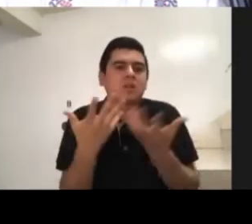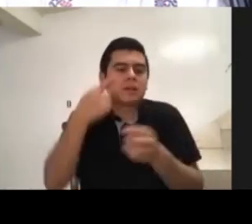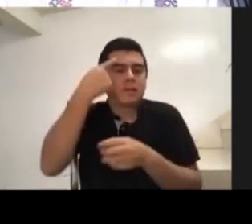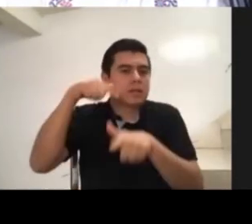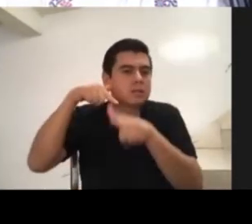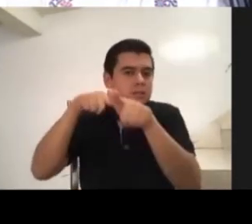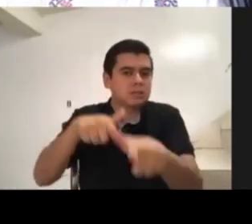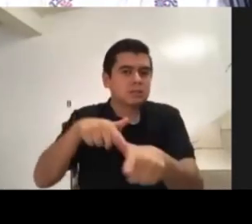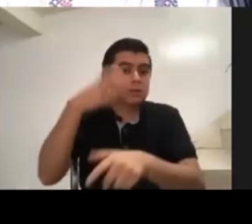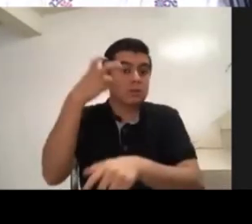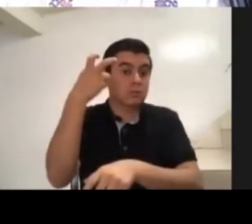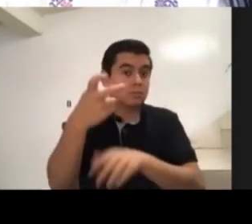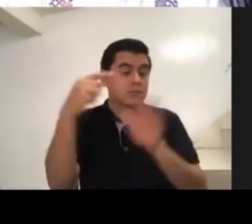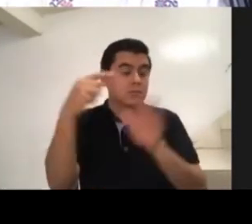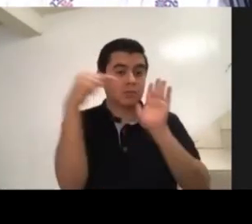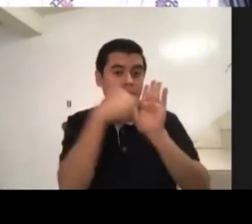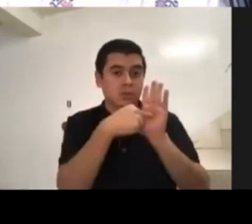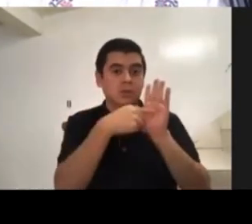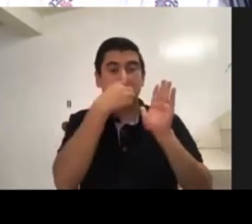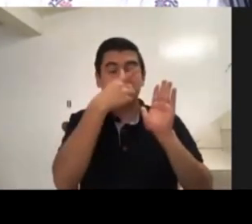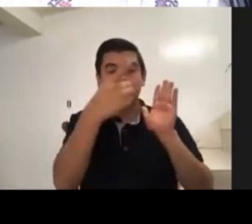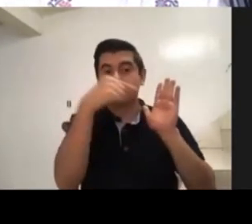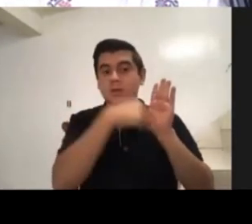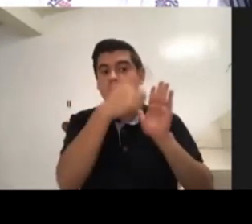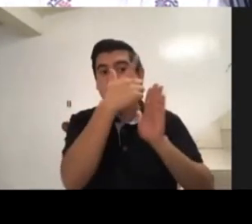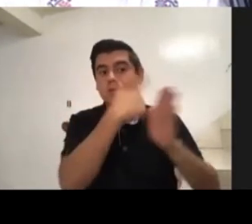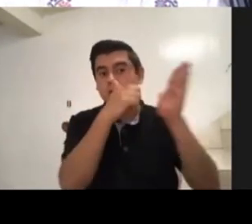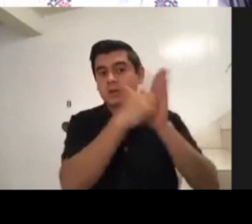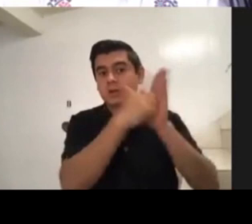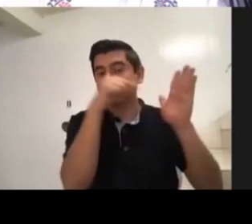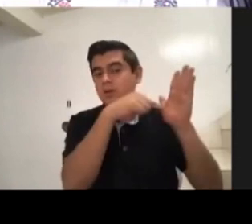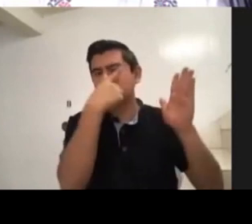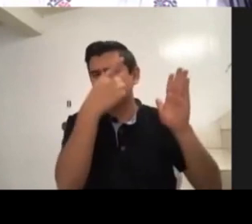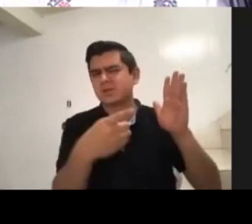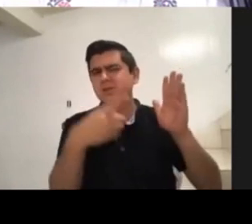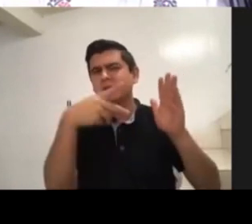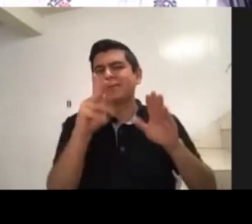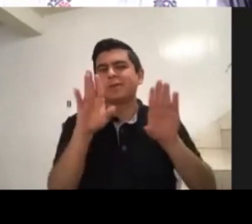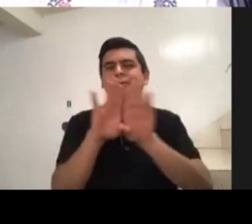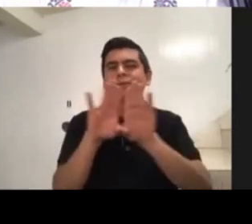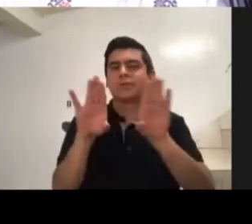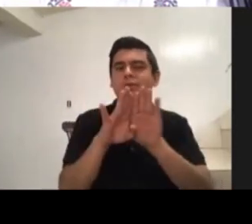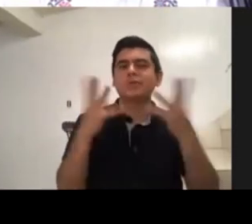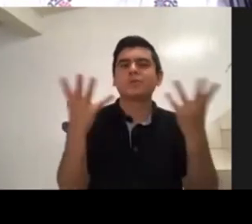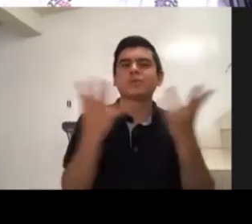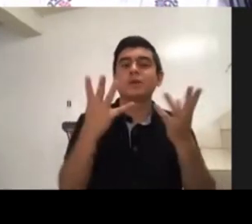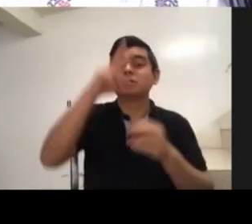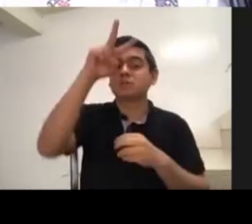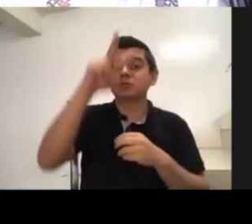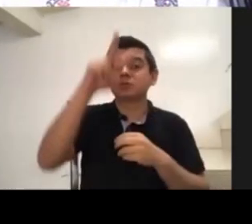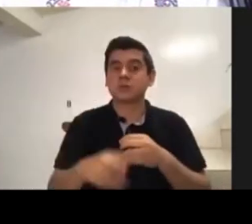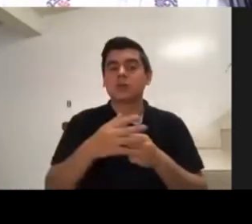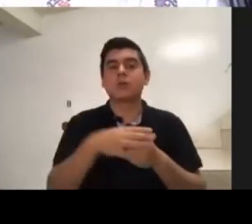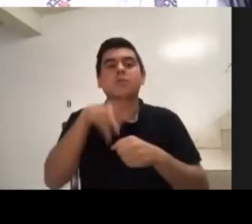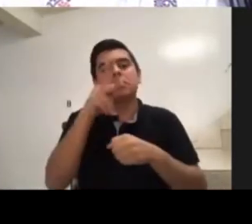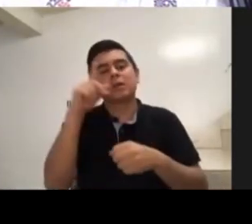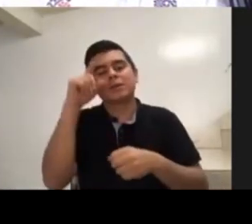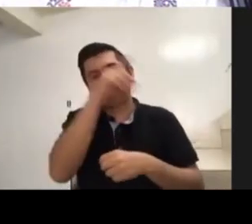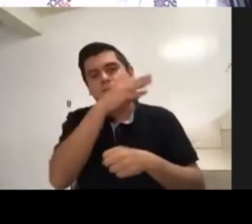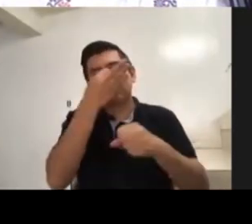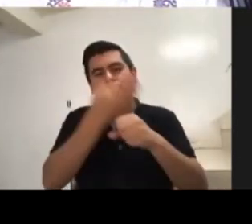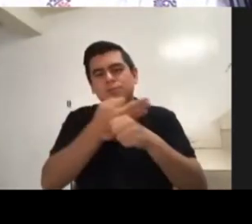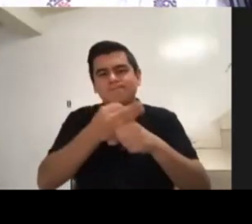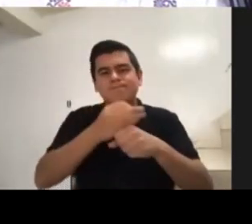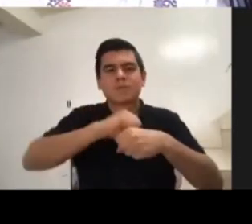manera muy, muy terrible, como bien señala Silvia, por la pandemia que estamos